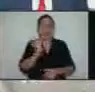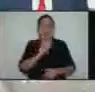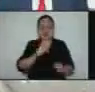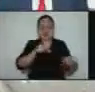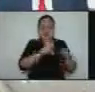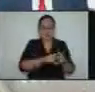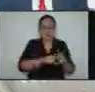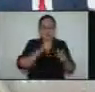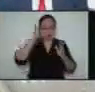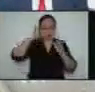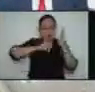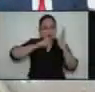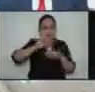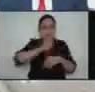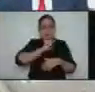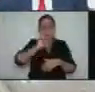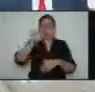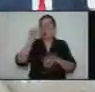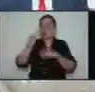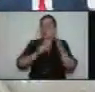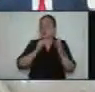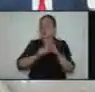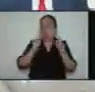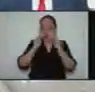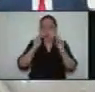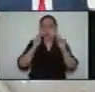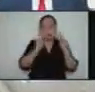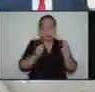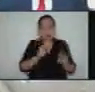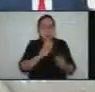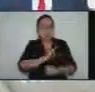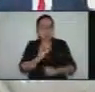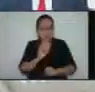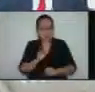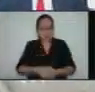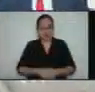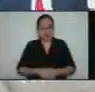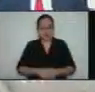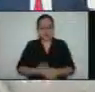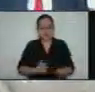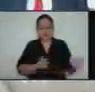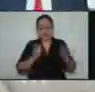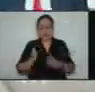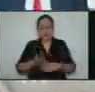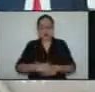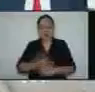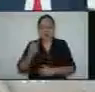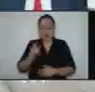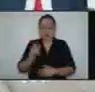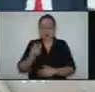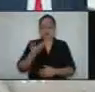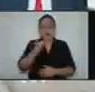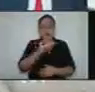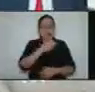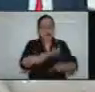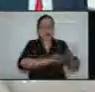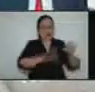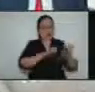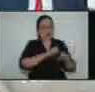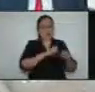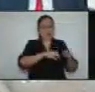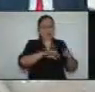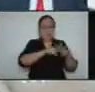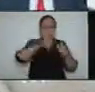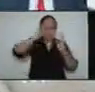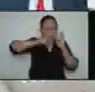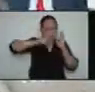otros espacios. Y por eso es que la solicitud a las productoras es que editen la película, y si es